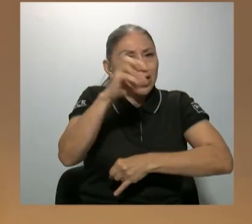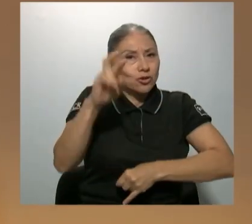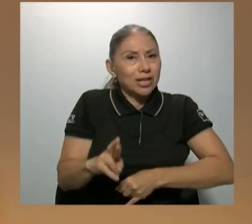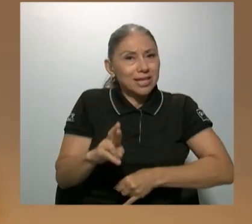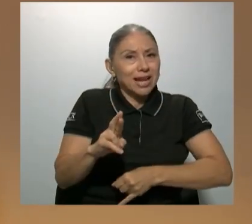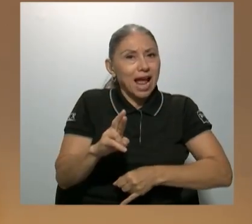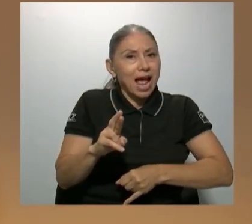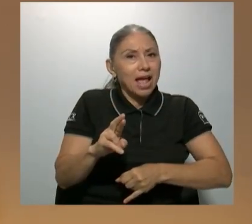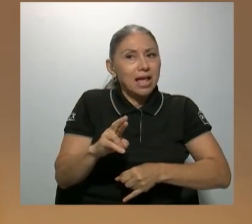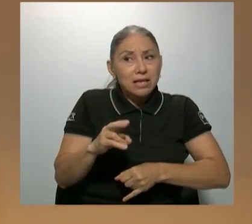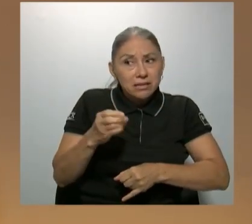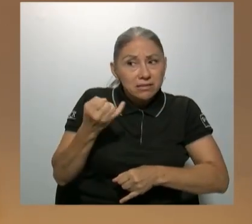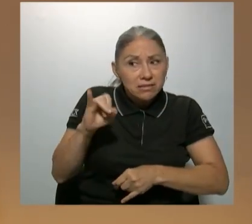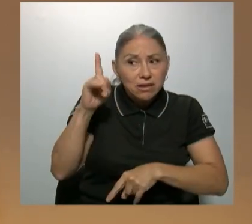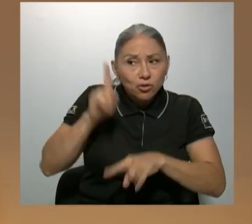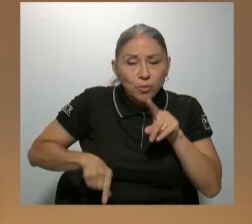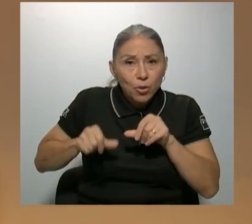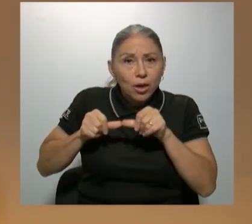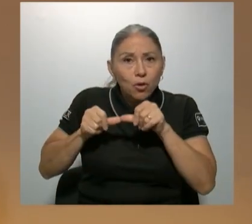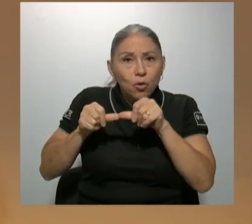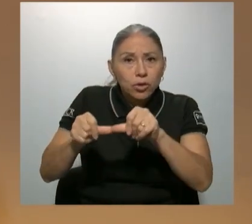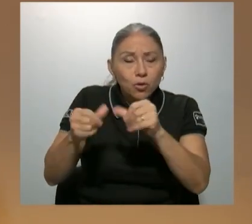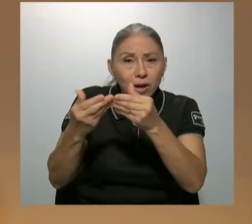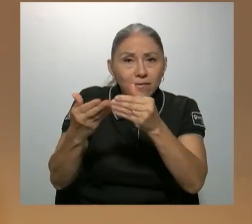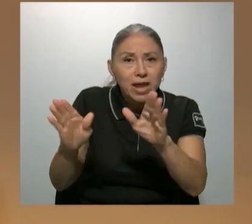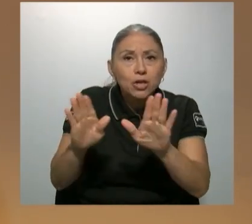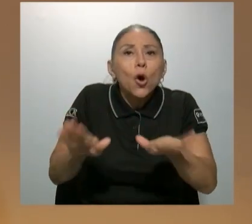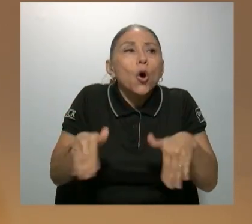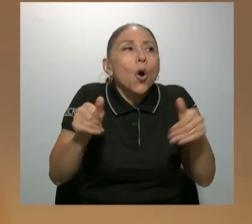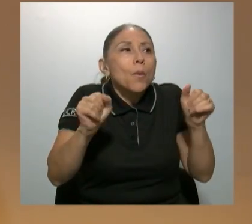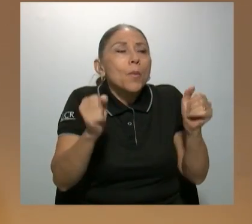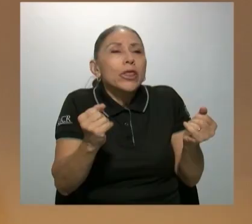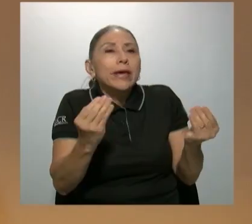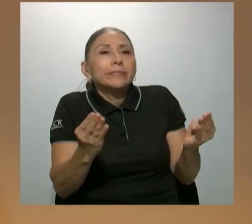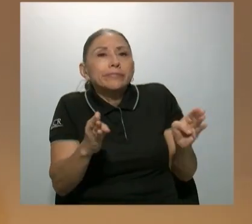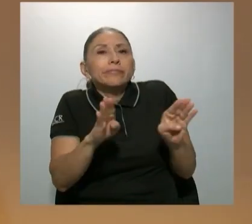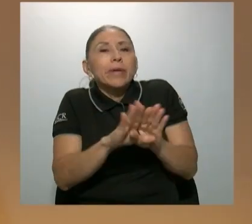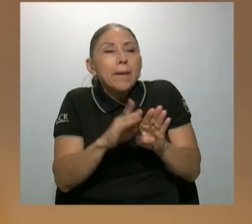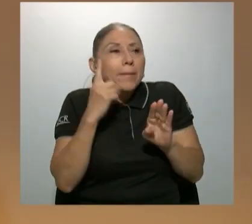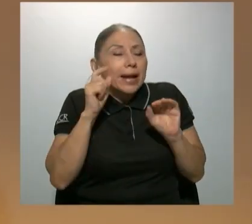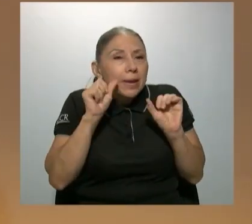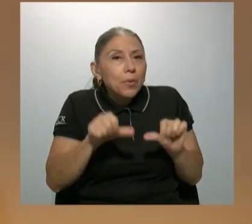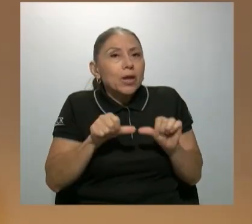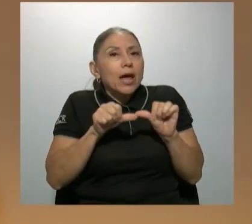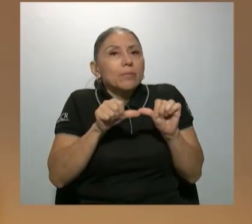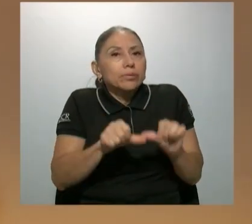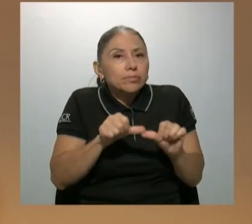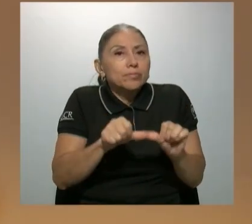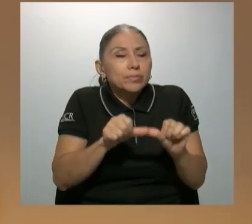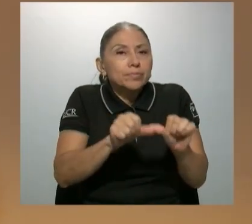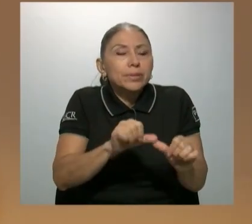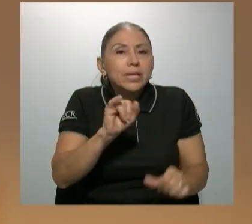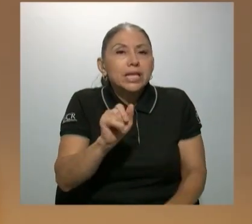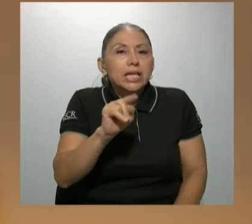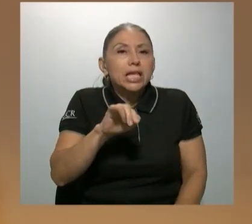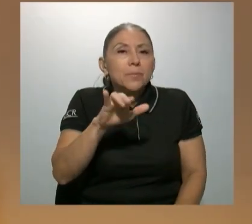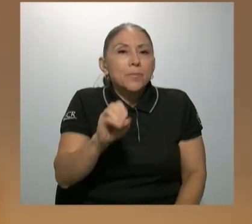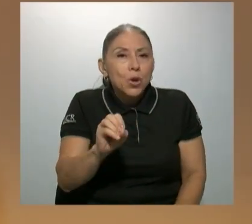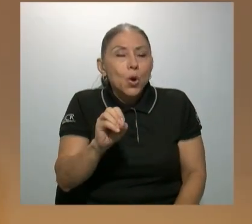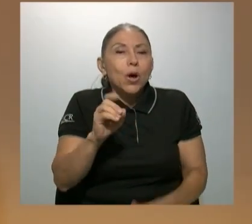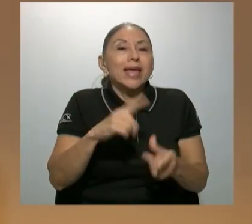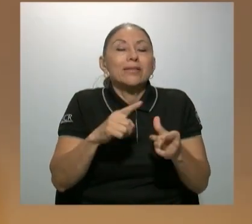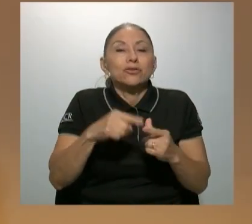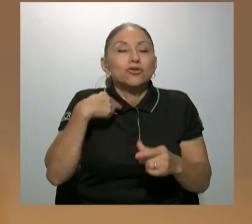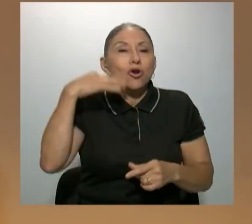podía continuar, que le diera perseverancia al INVIO, ¿verdad? De manera que